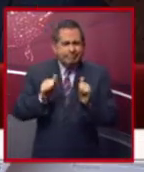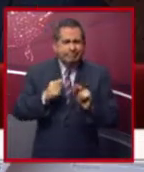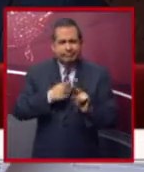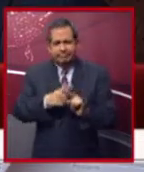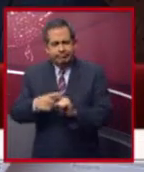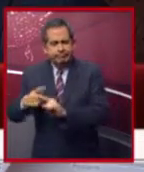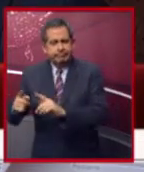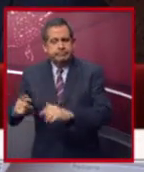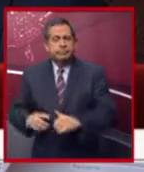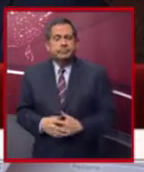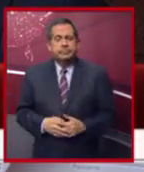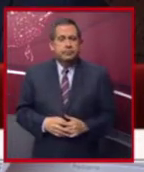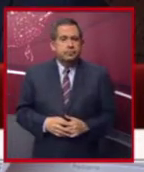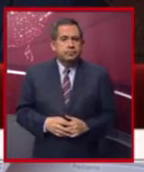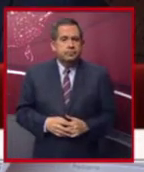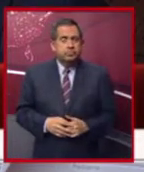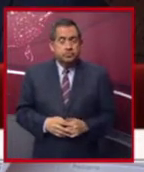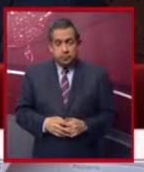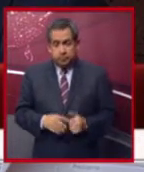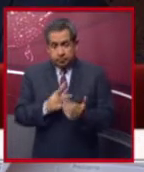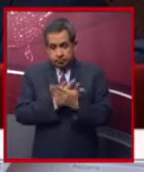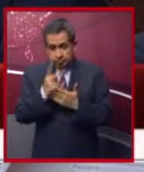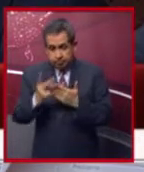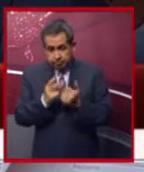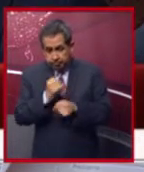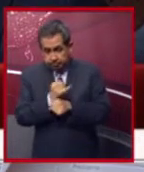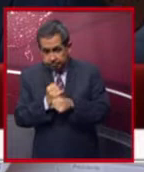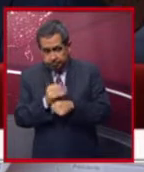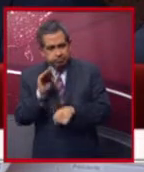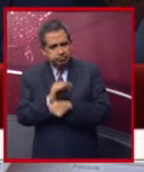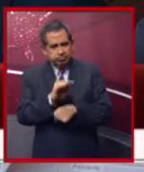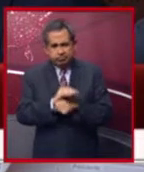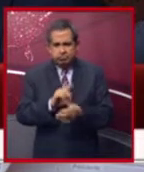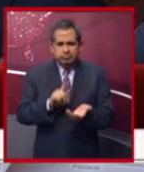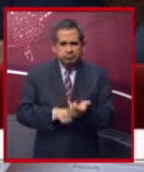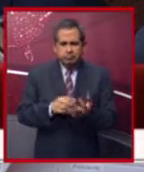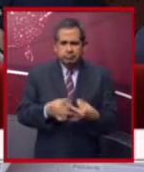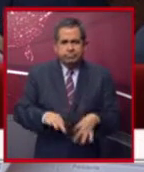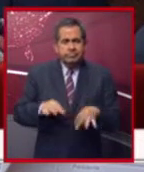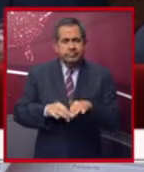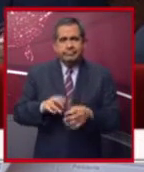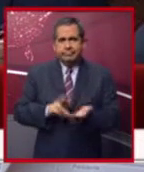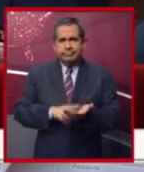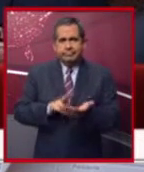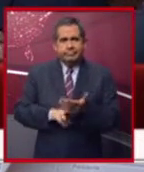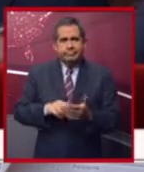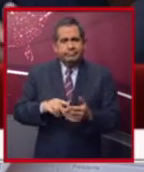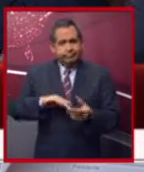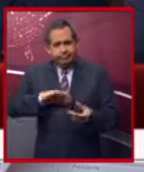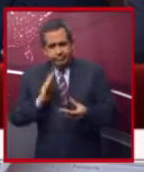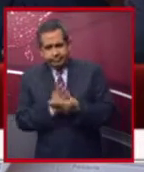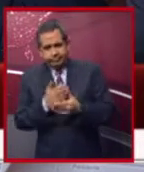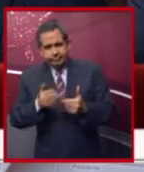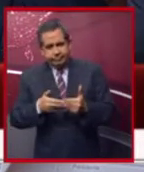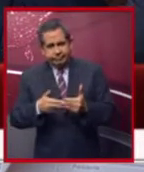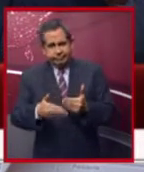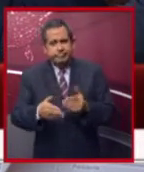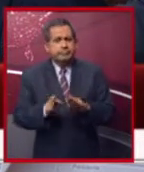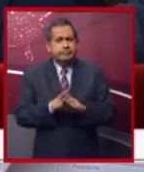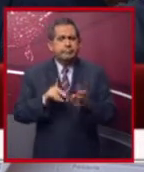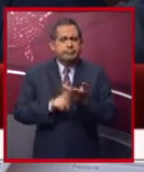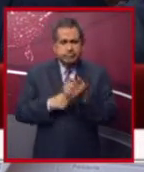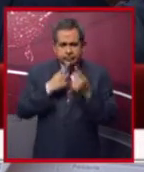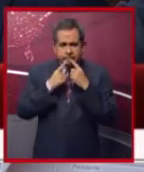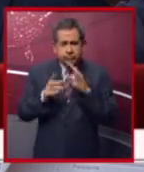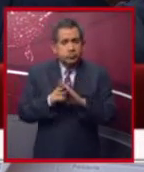De fortalecer los programas de investigación. Sin duda es un aspecto fundamental porque los expedientes o las declaratorias no